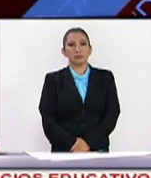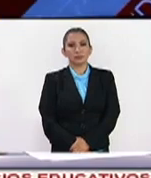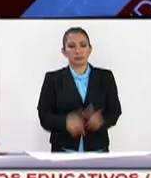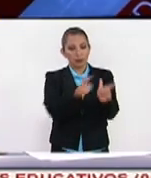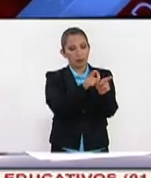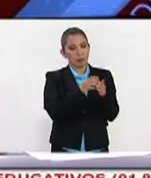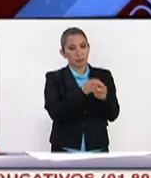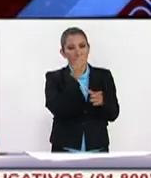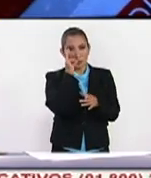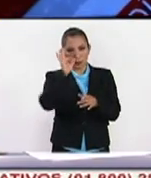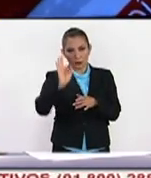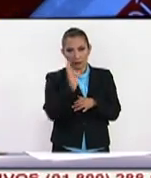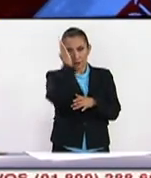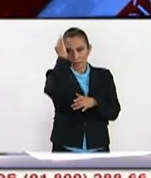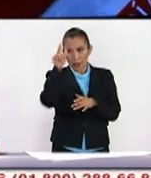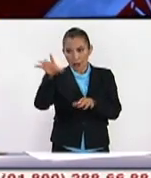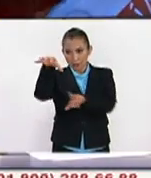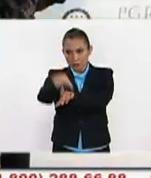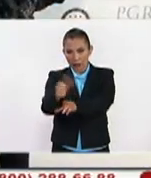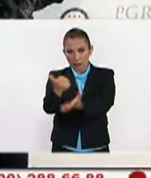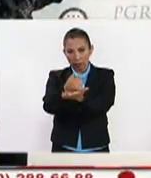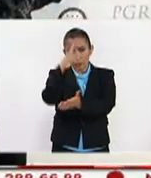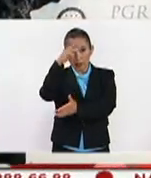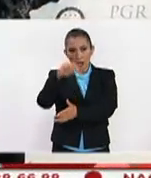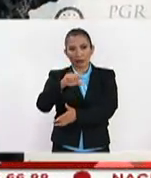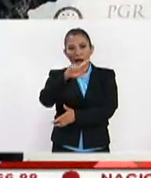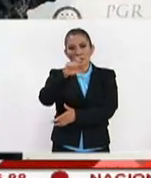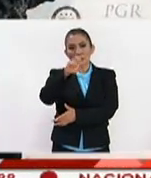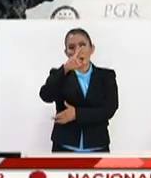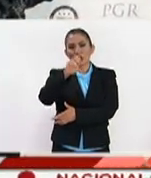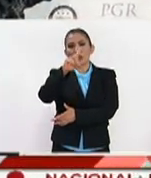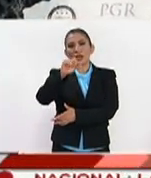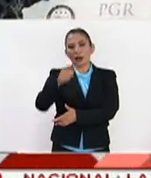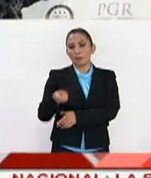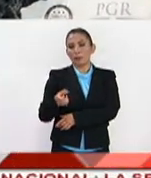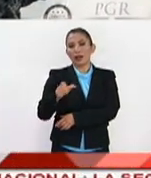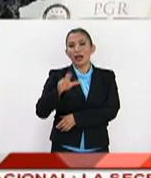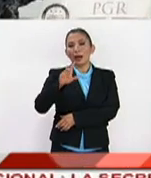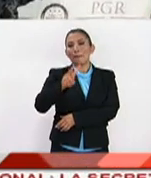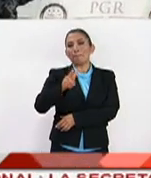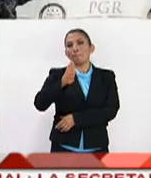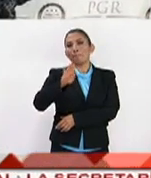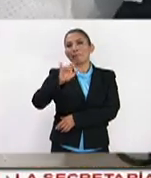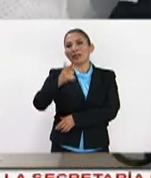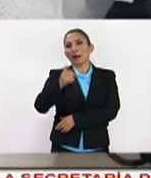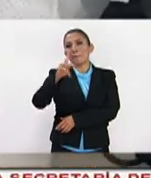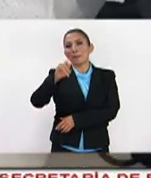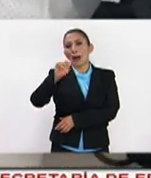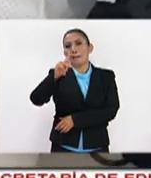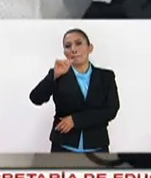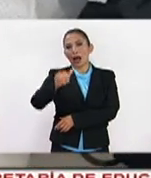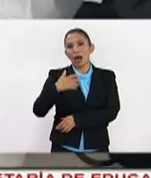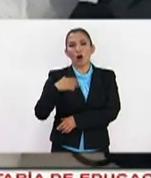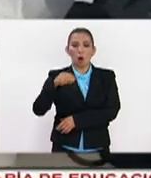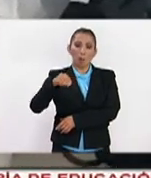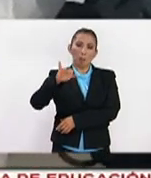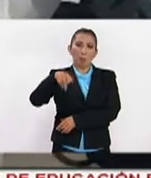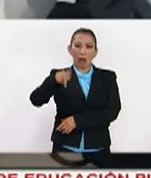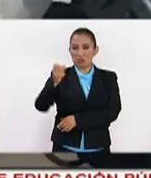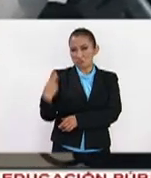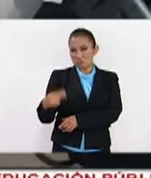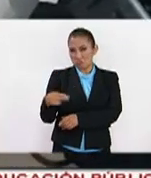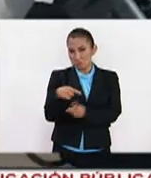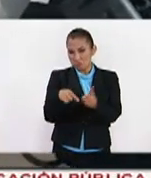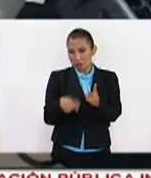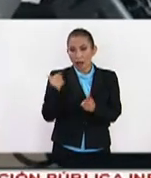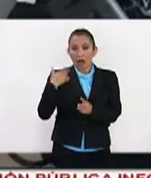Elementos de la Policía Federal detuvieron en la Ciudad de México a Nazario Cavazos de Luna, alias Big Papa o Engineer, o Mike, el